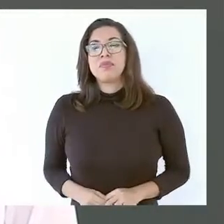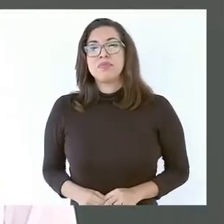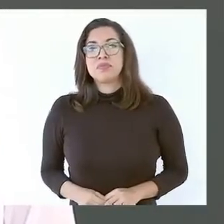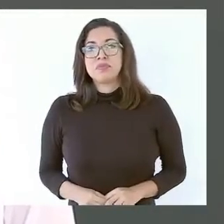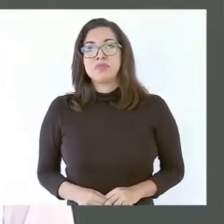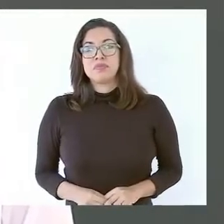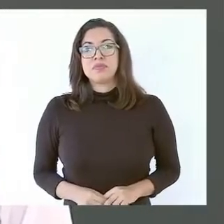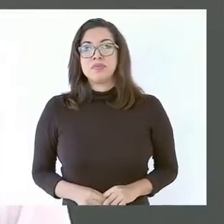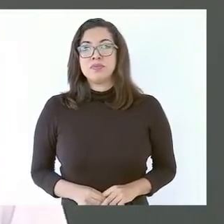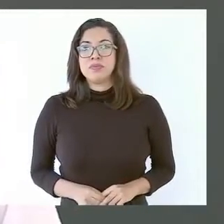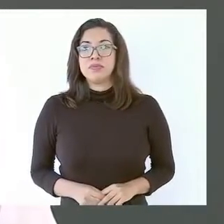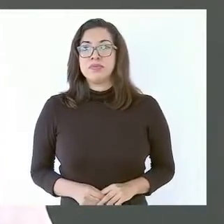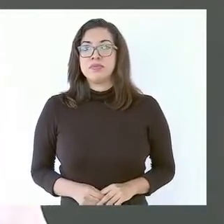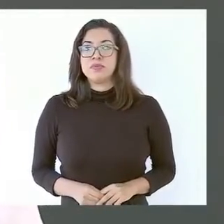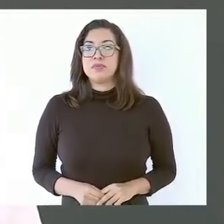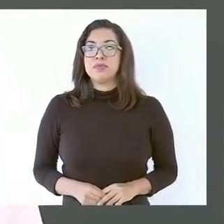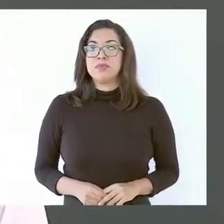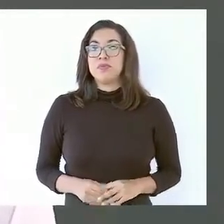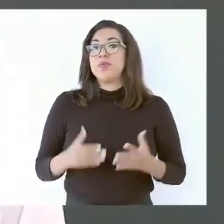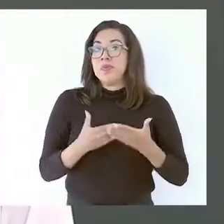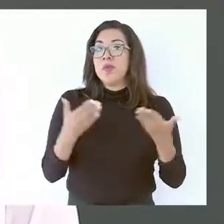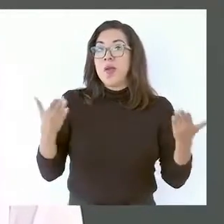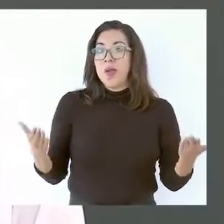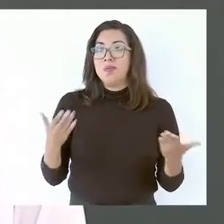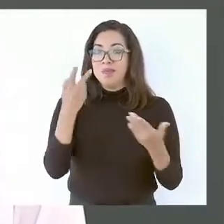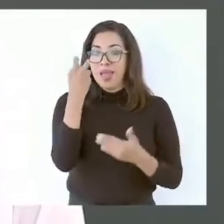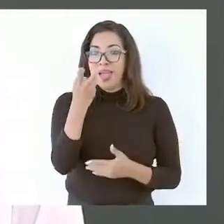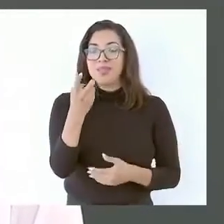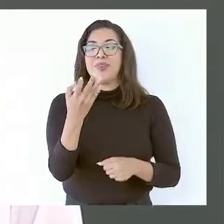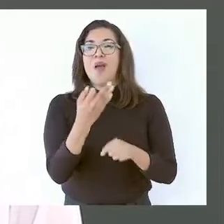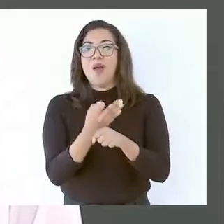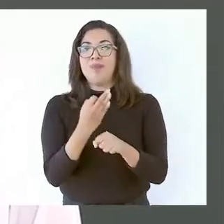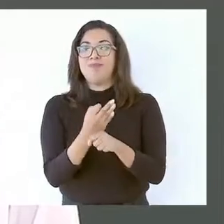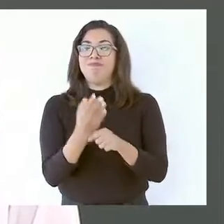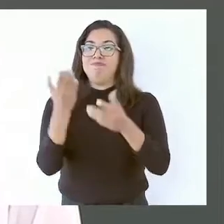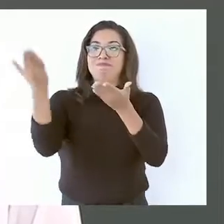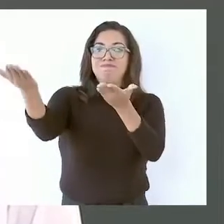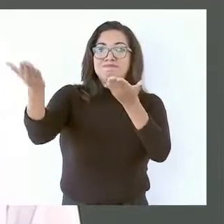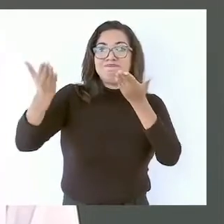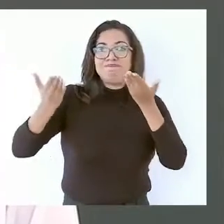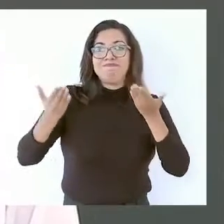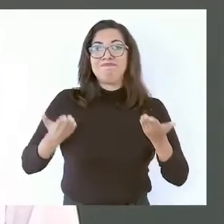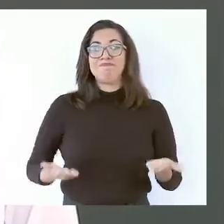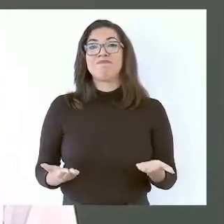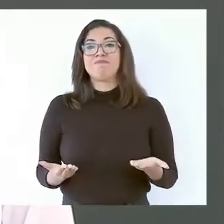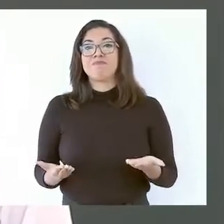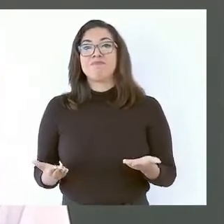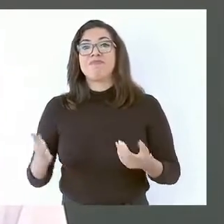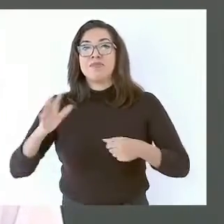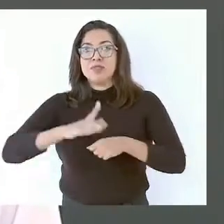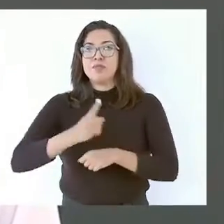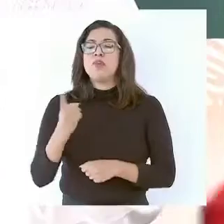da contexto al motivo que hoy nos convoca. Hemos insistido en